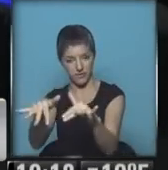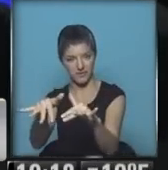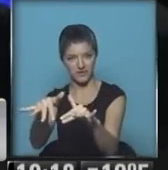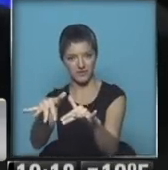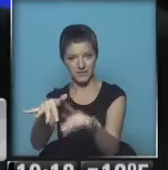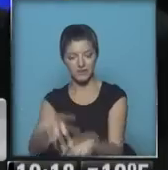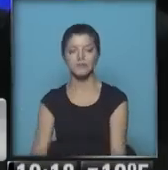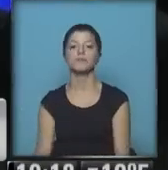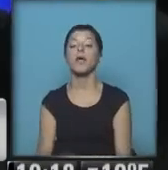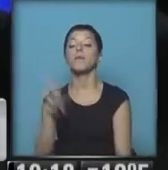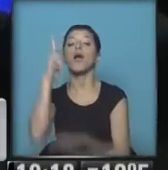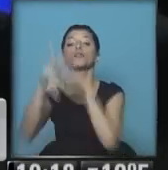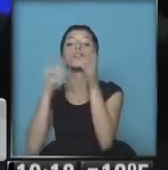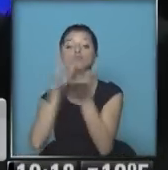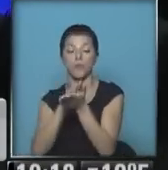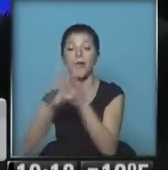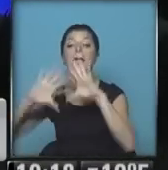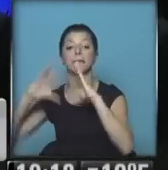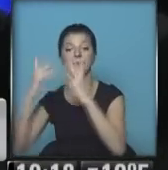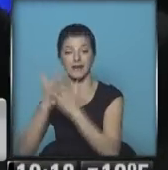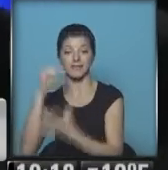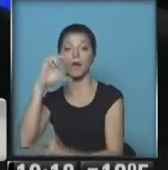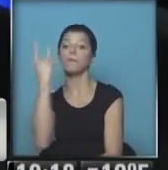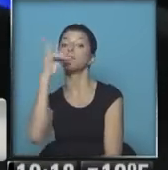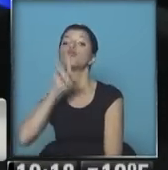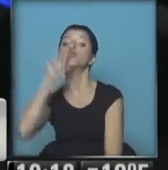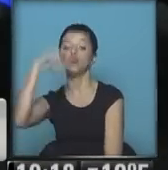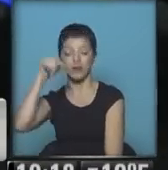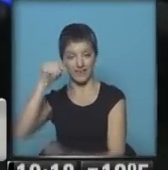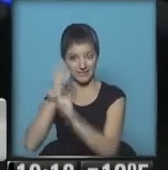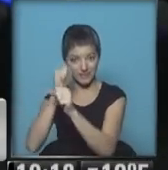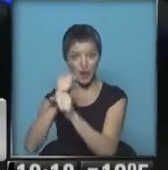convocadas, sobre lo que es Plutón y esta misión que lleva 10 años por parte de la NASA.